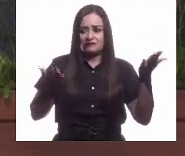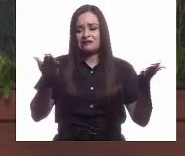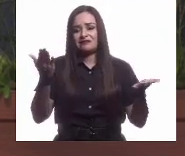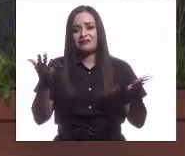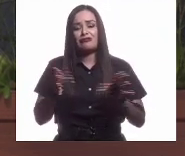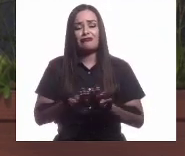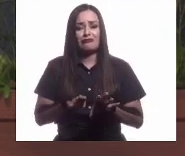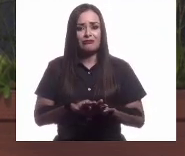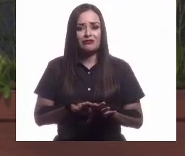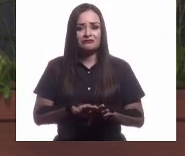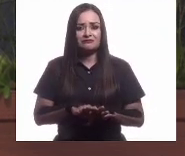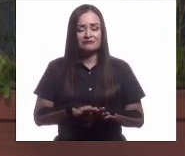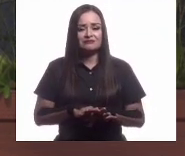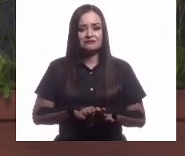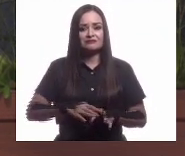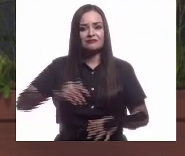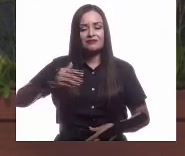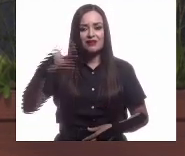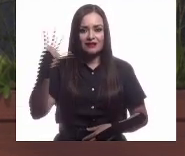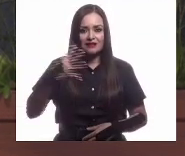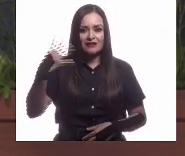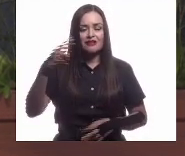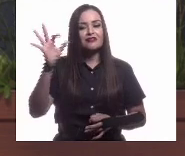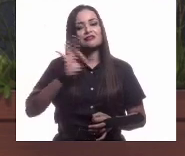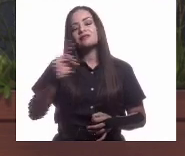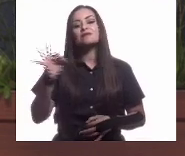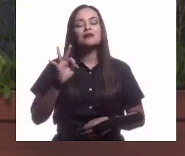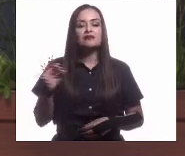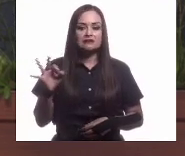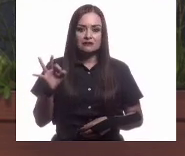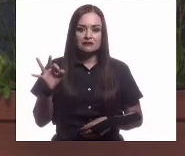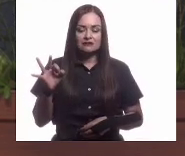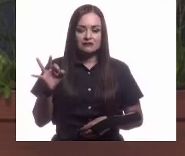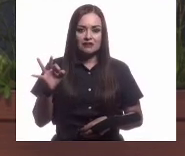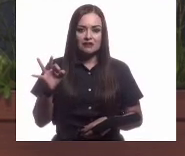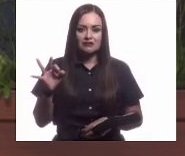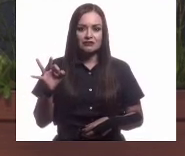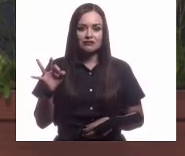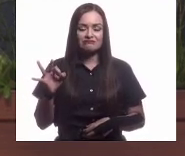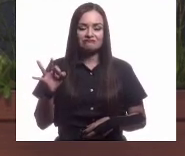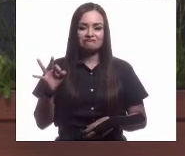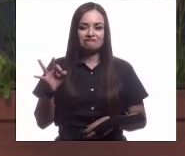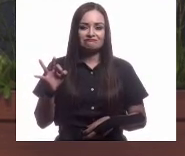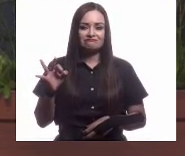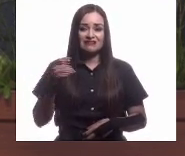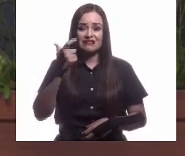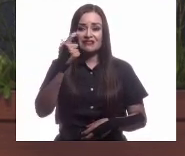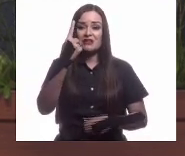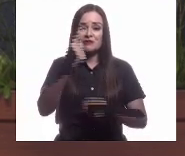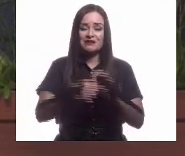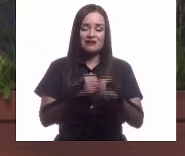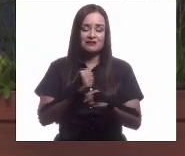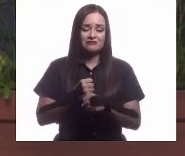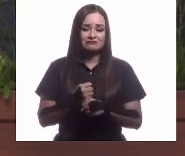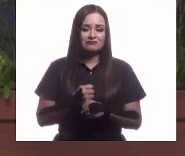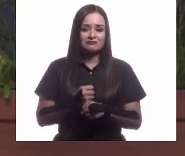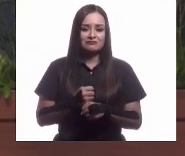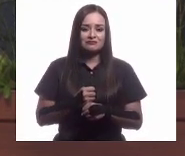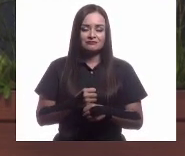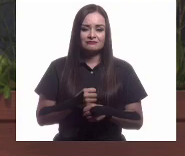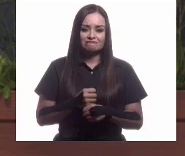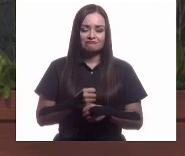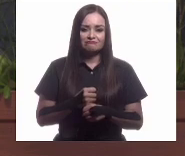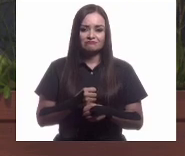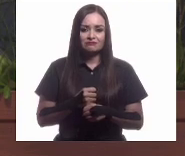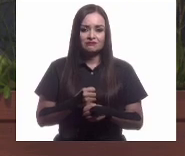que equivale al 14% del total de nuestro presupuesto anual. Evidentemente, esto